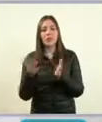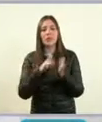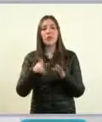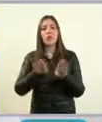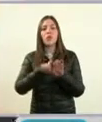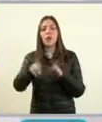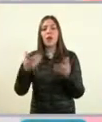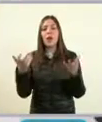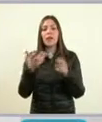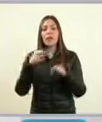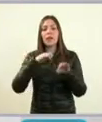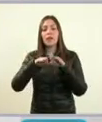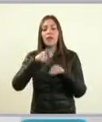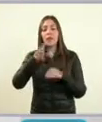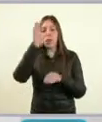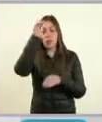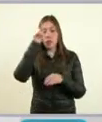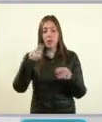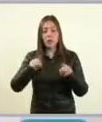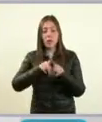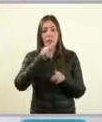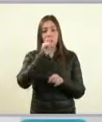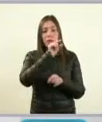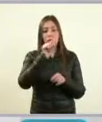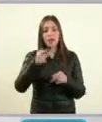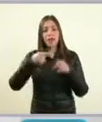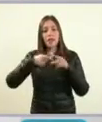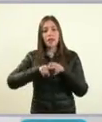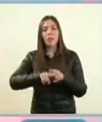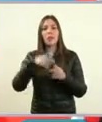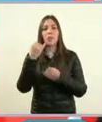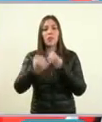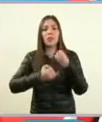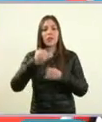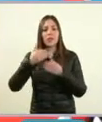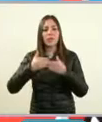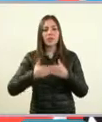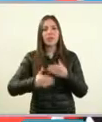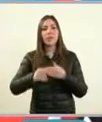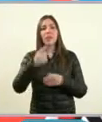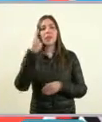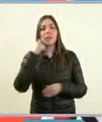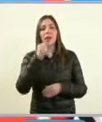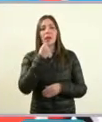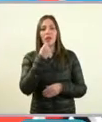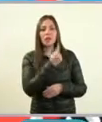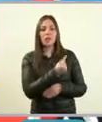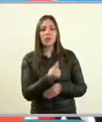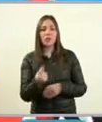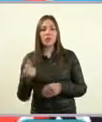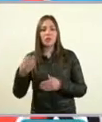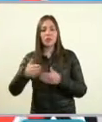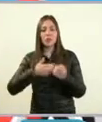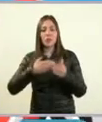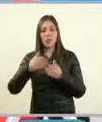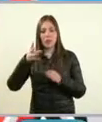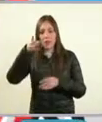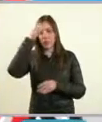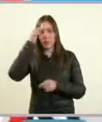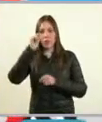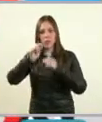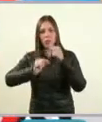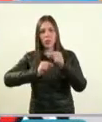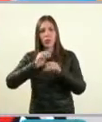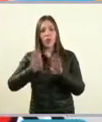ciertas acciones o instrucciones, el juego comienza a funcionar. Entonces, el acercar a los niños A la programación, a la ¿no? programación,